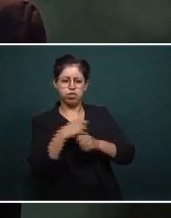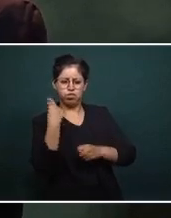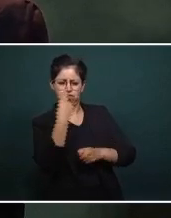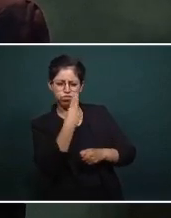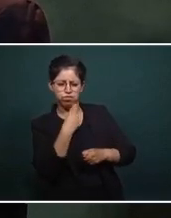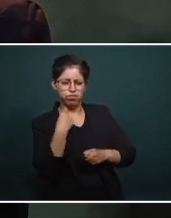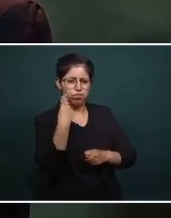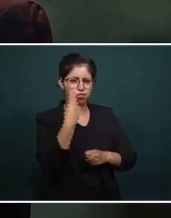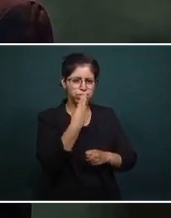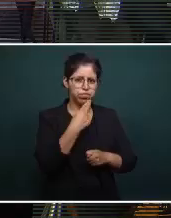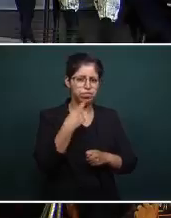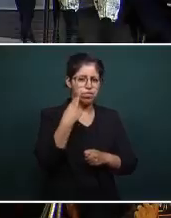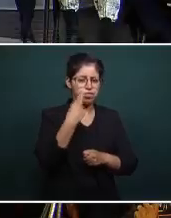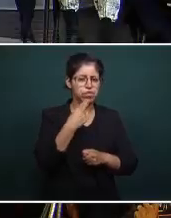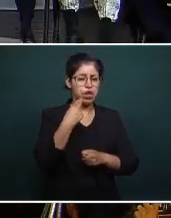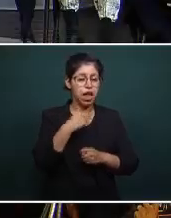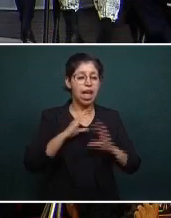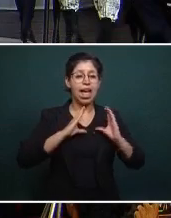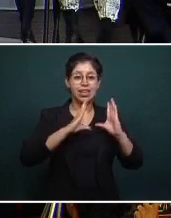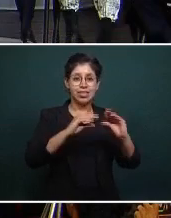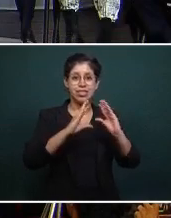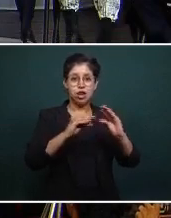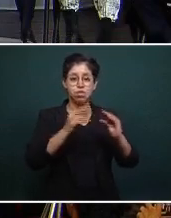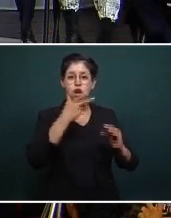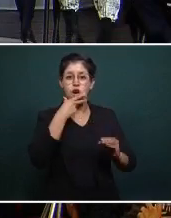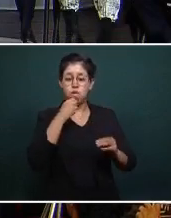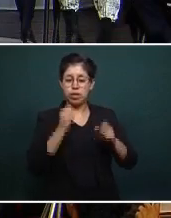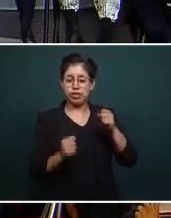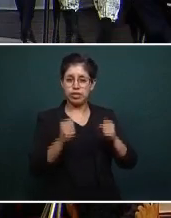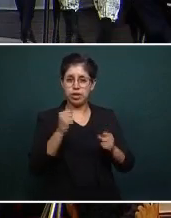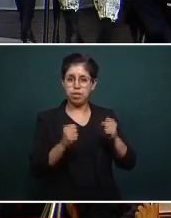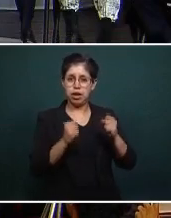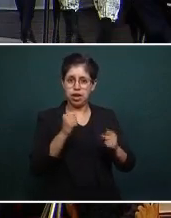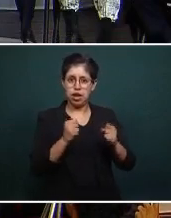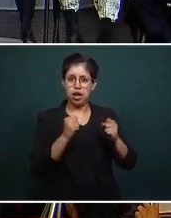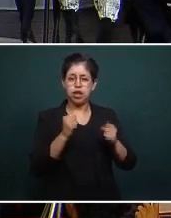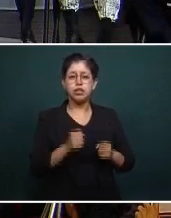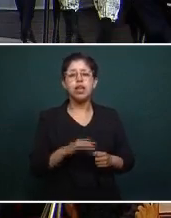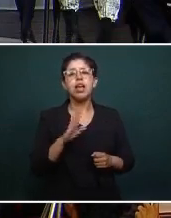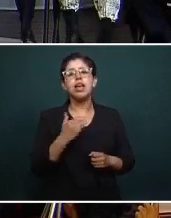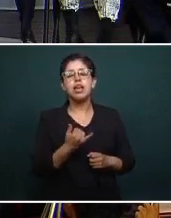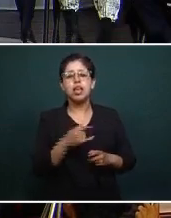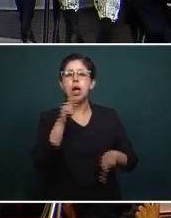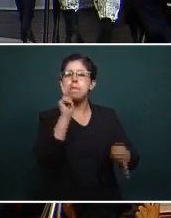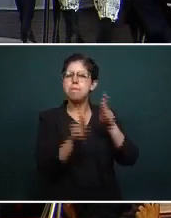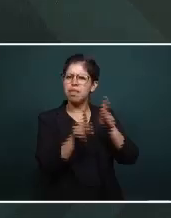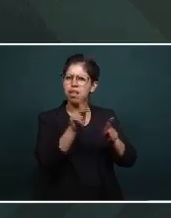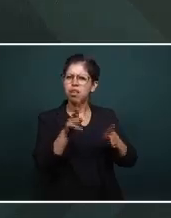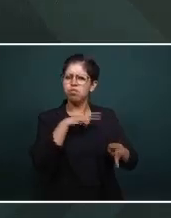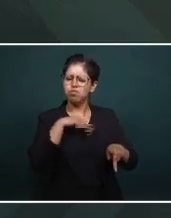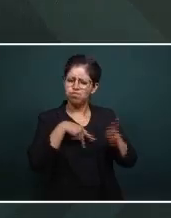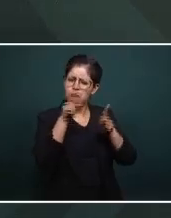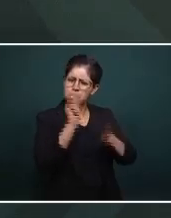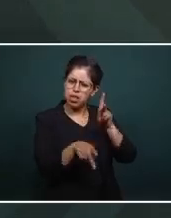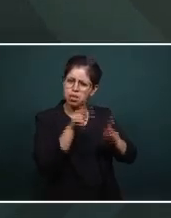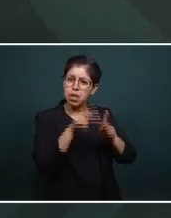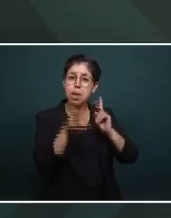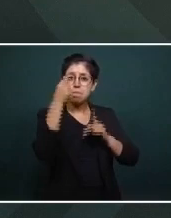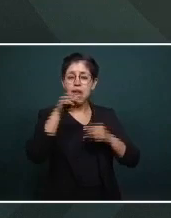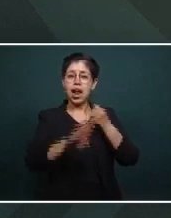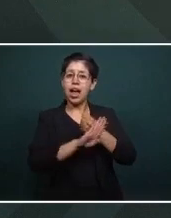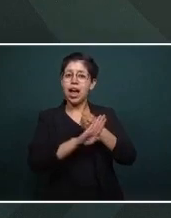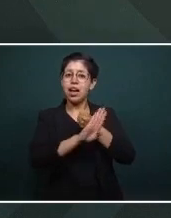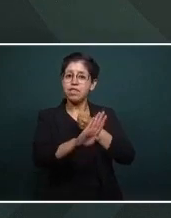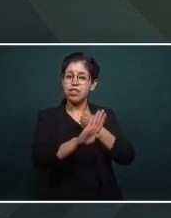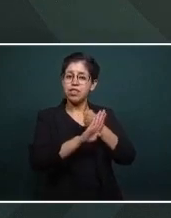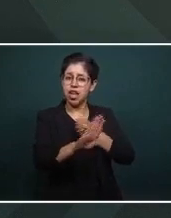una capacitación, una plática para prevenir la violencia y la delincuencia, para propiciar